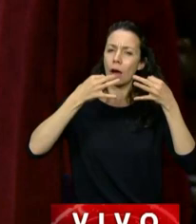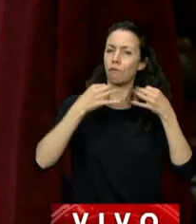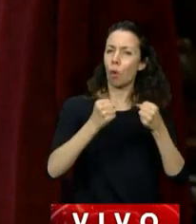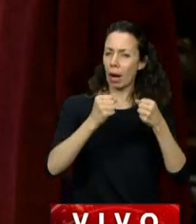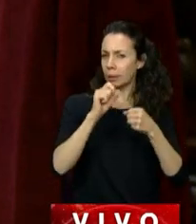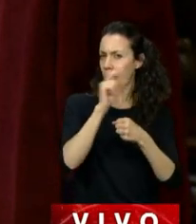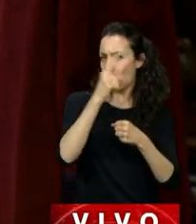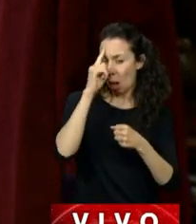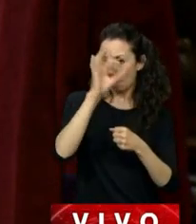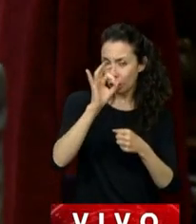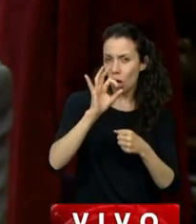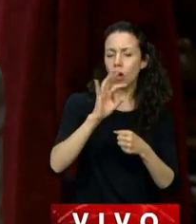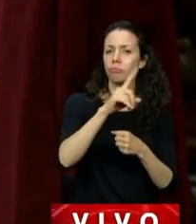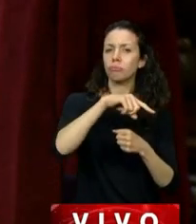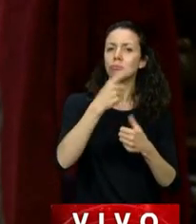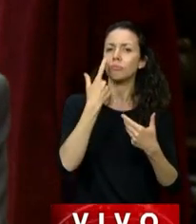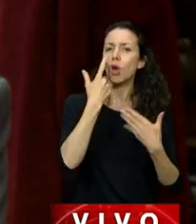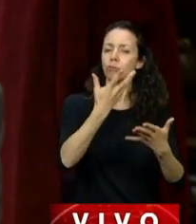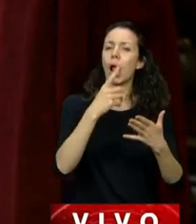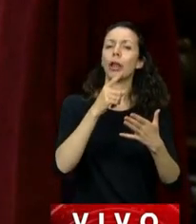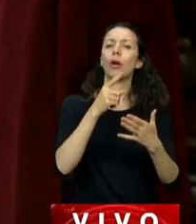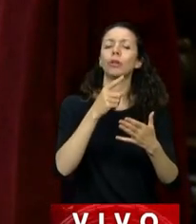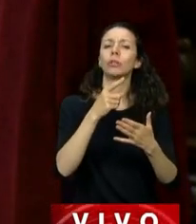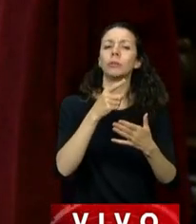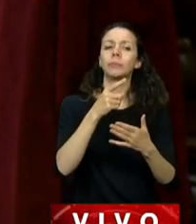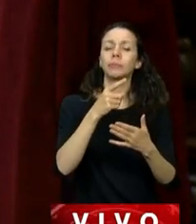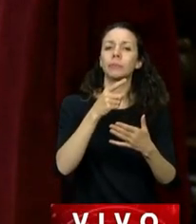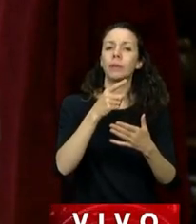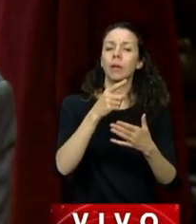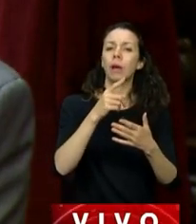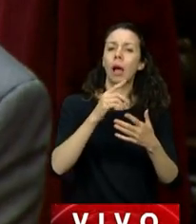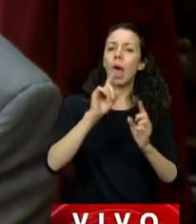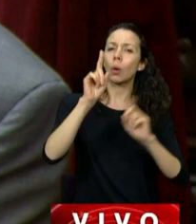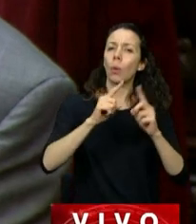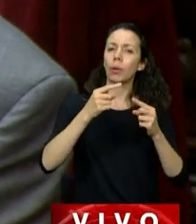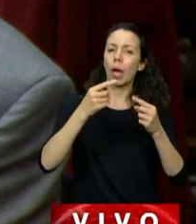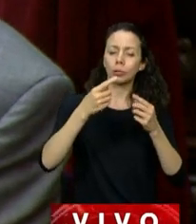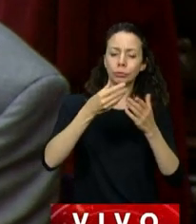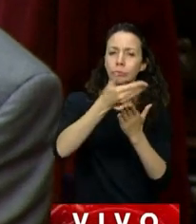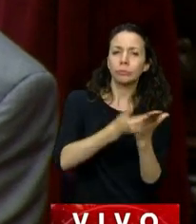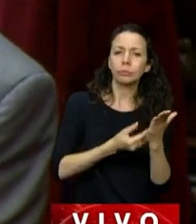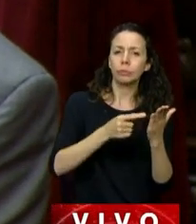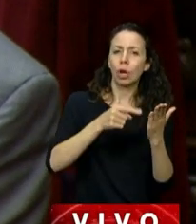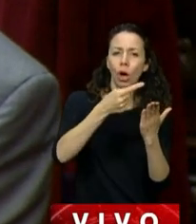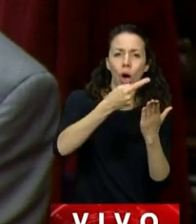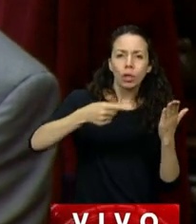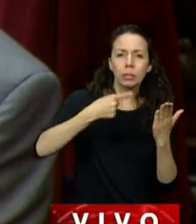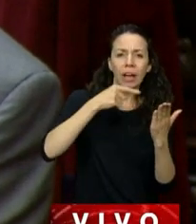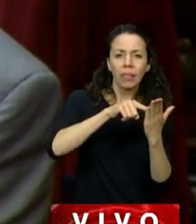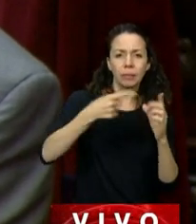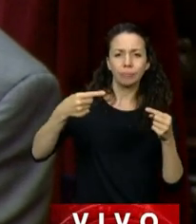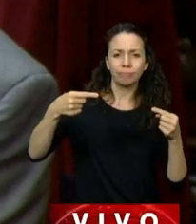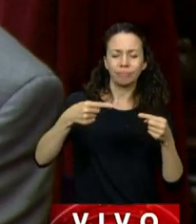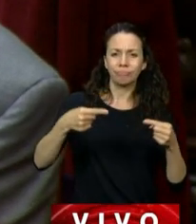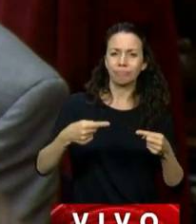que desnudaron un sinnúmero de inconsistencias. Pero también quiero hacer mención,